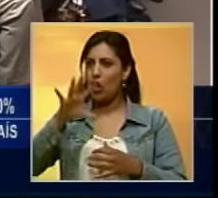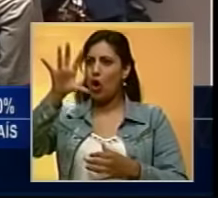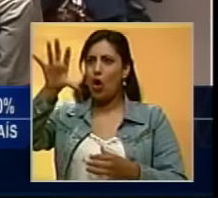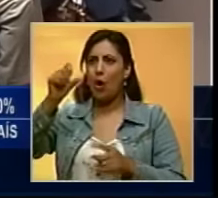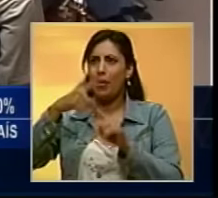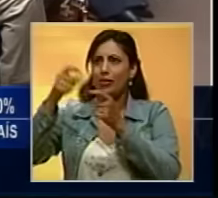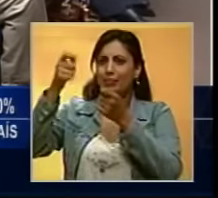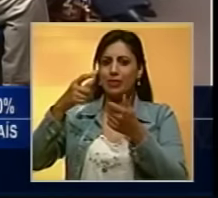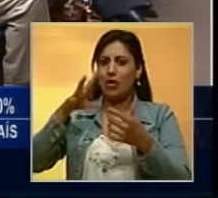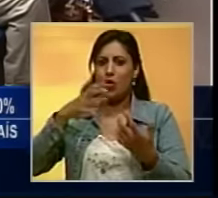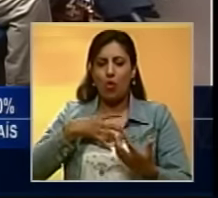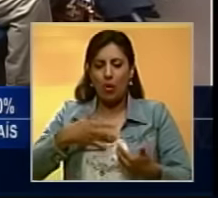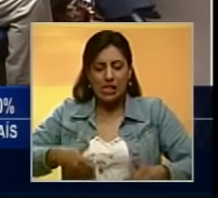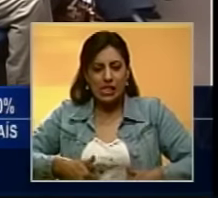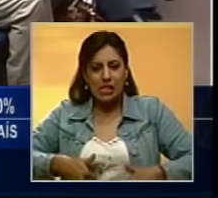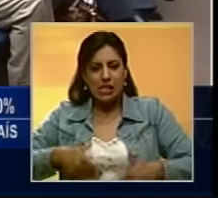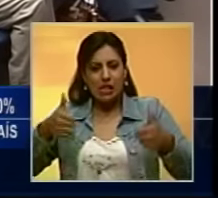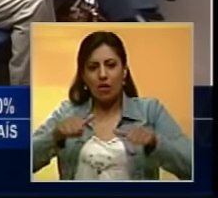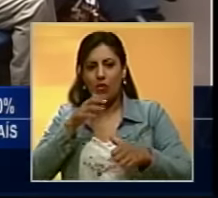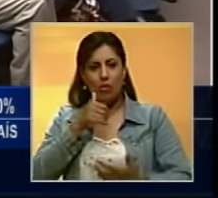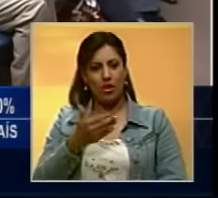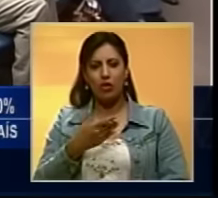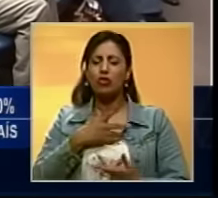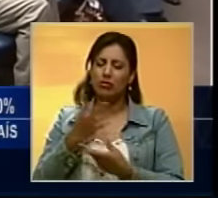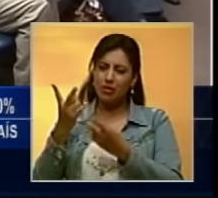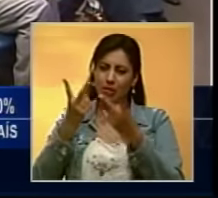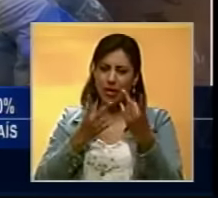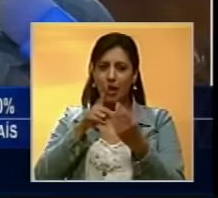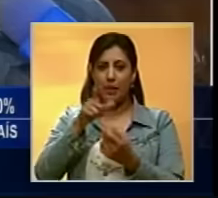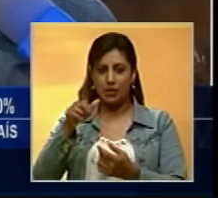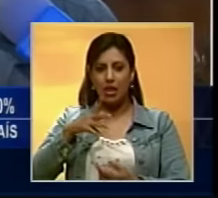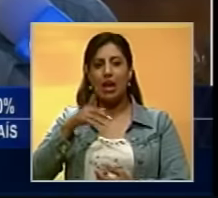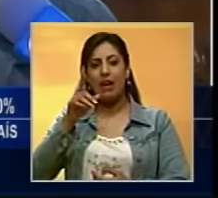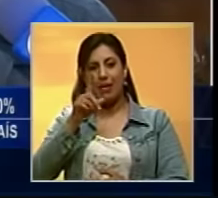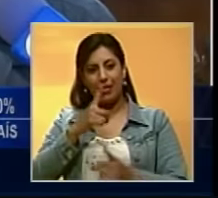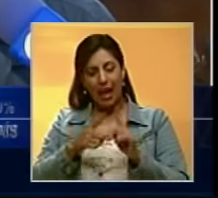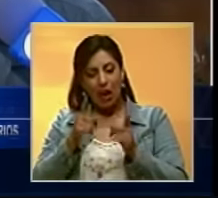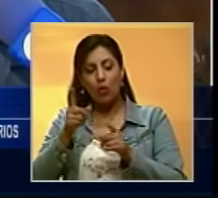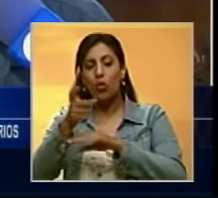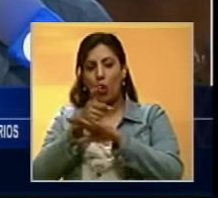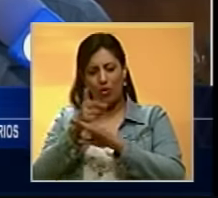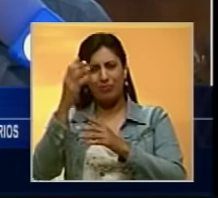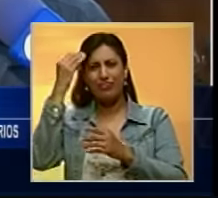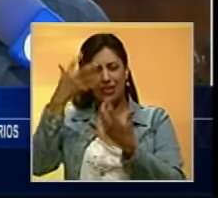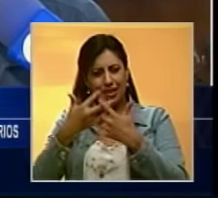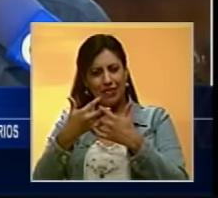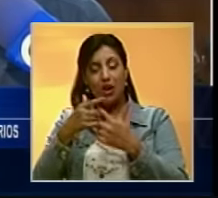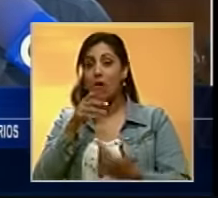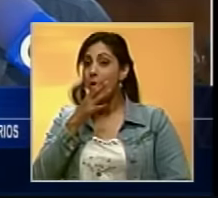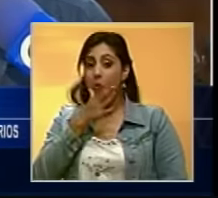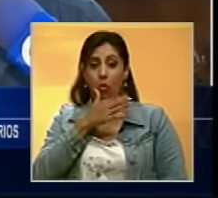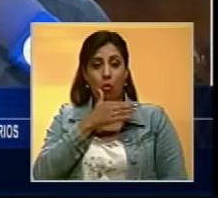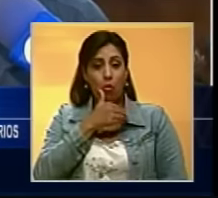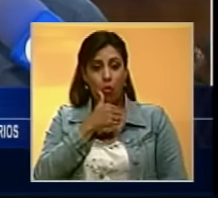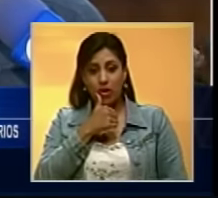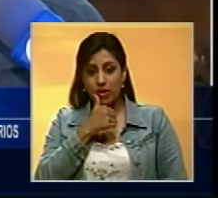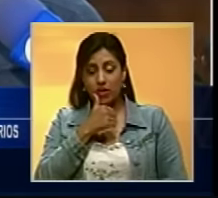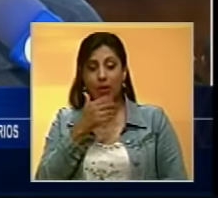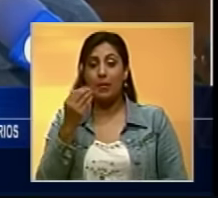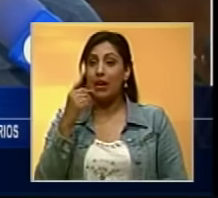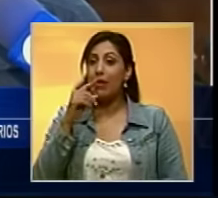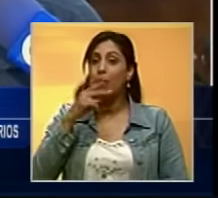no pueden sobrevivir con su esfuerzo de trabajo nosotros invitamos incluso a quienes han creído mucho en el gobierno a que reflexionen si no hay